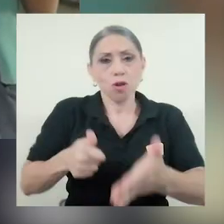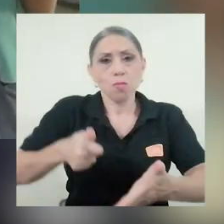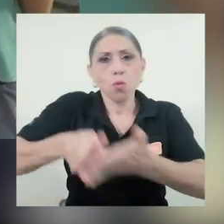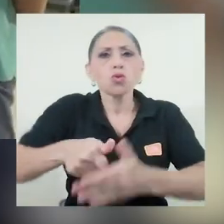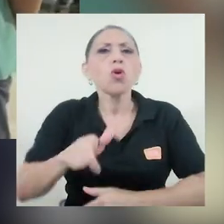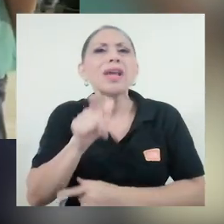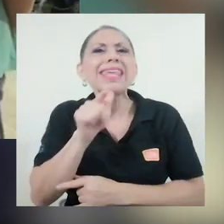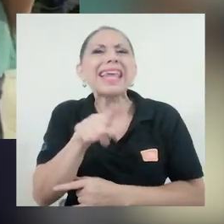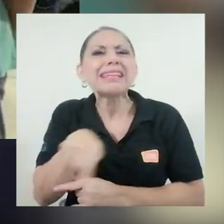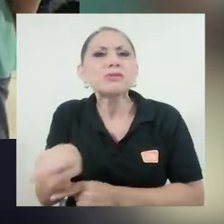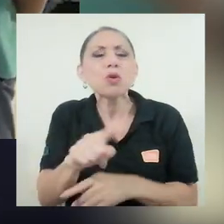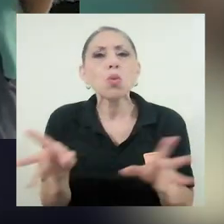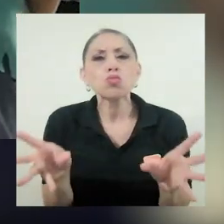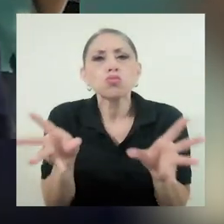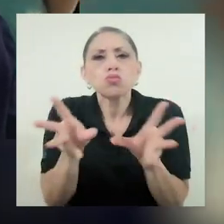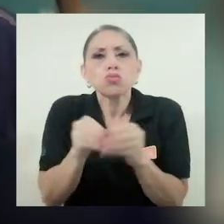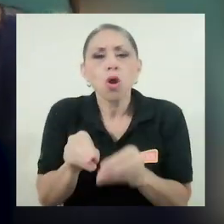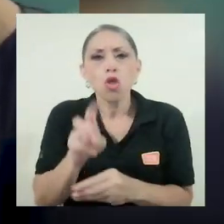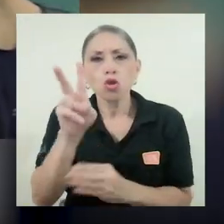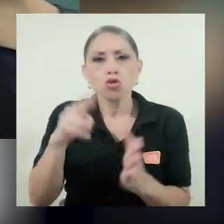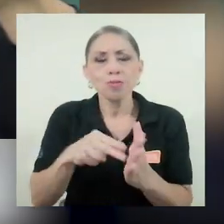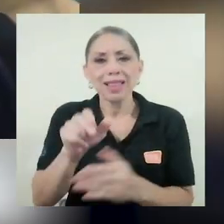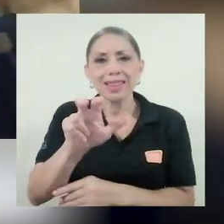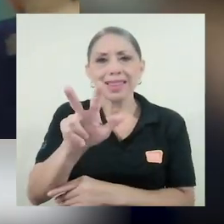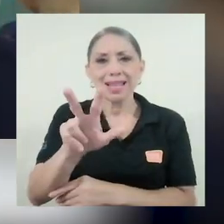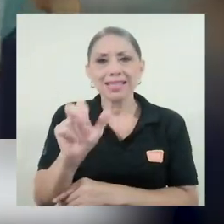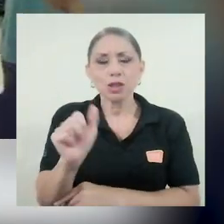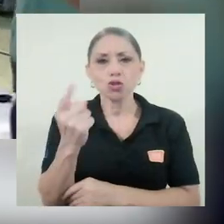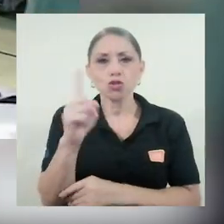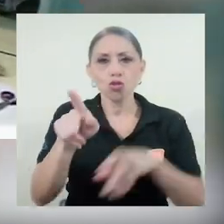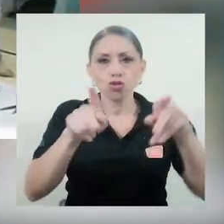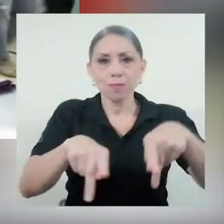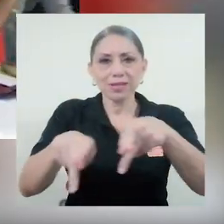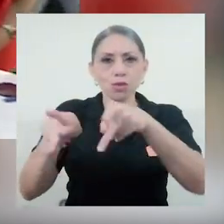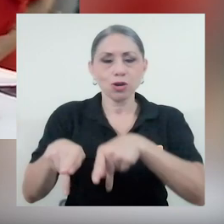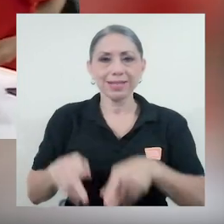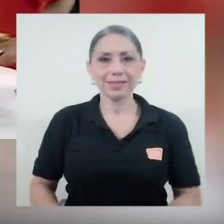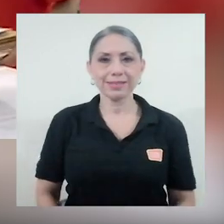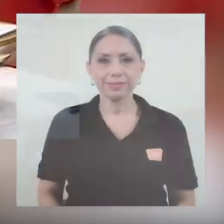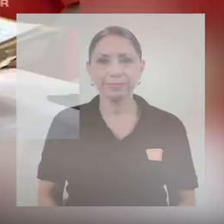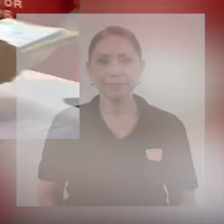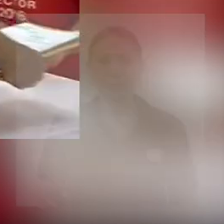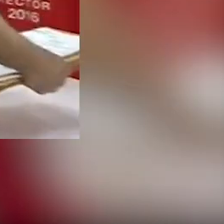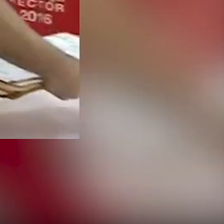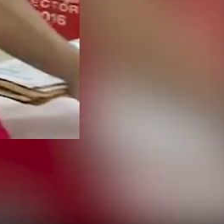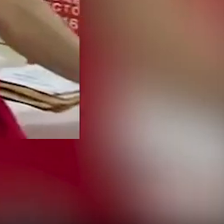está conformada por un total de 2.311 personas.